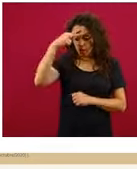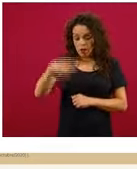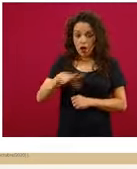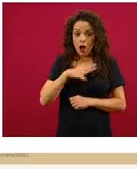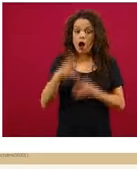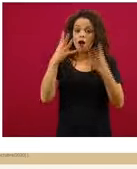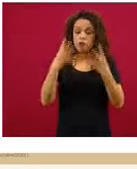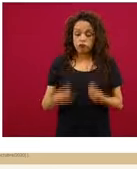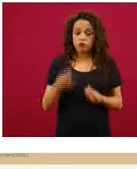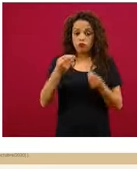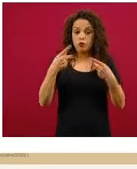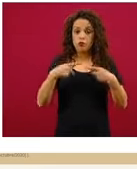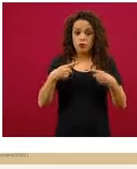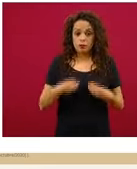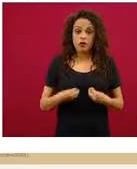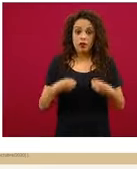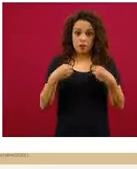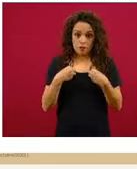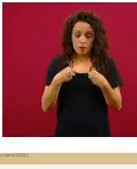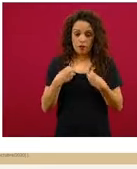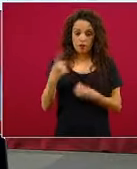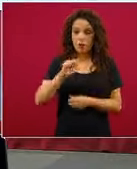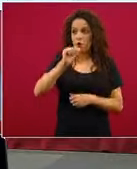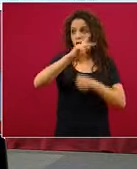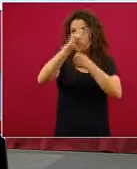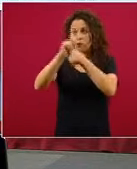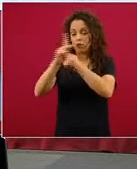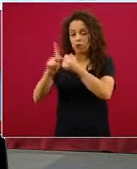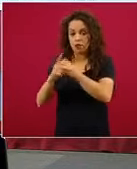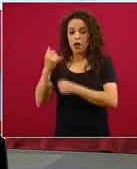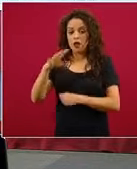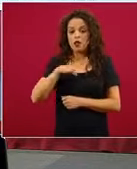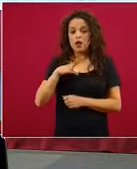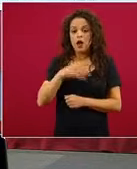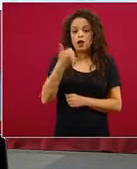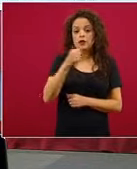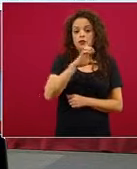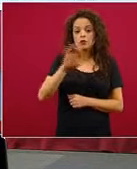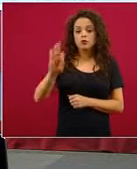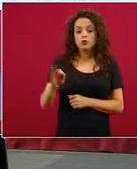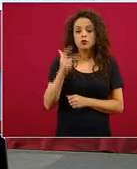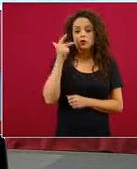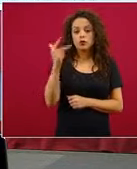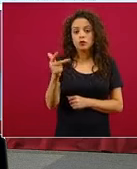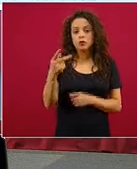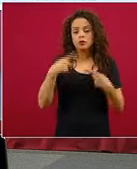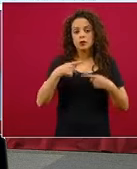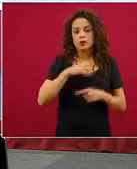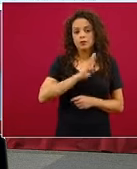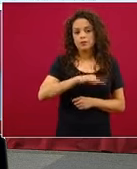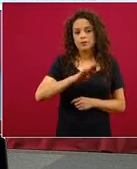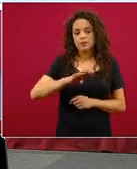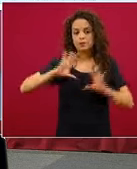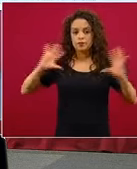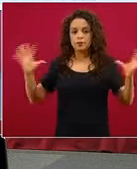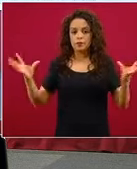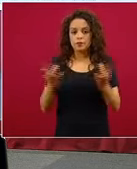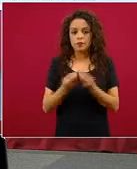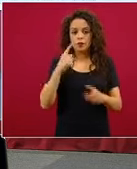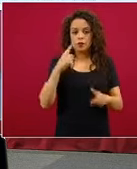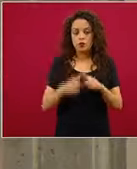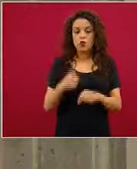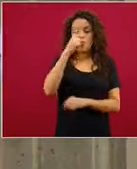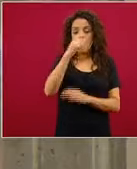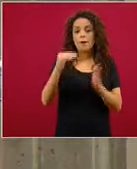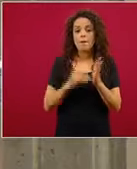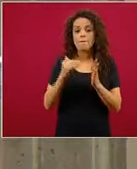en relación a muchos países y se encuentra con 648 defunciones acumuladas por millón, ¿no?